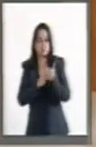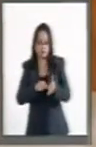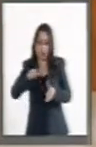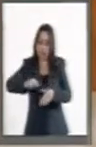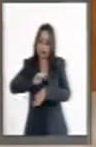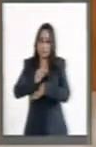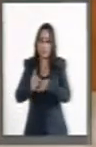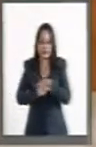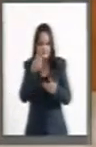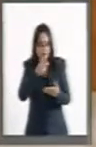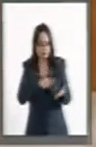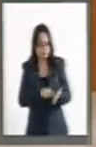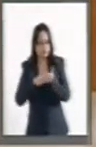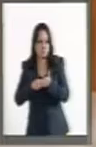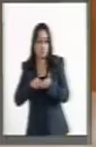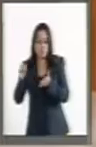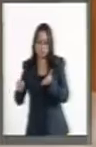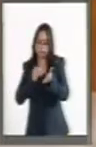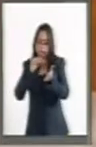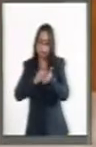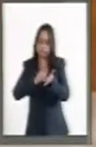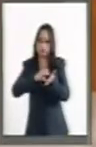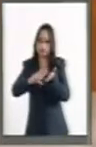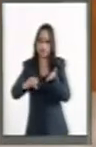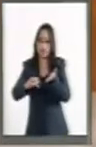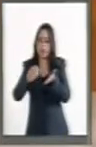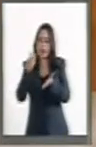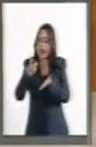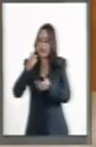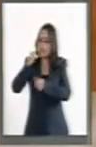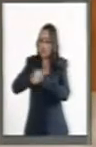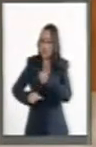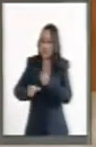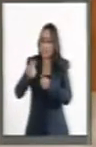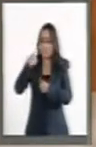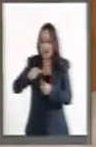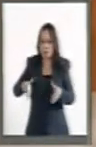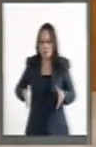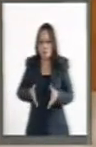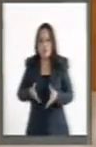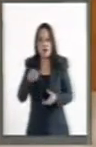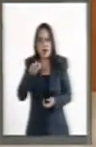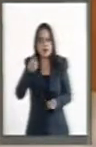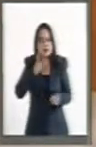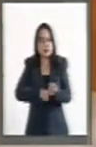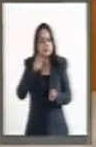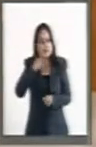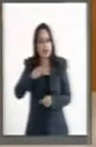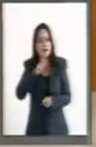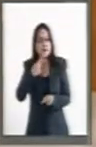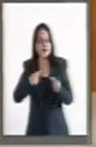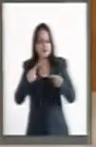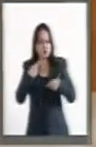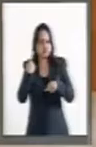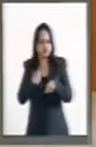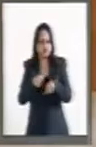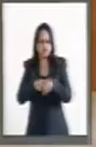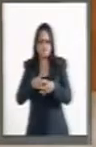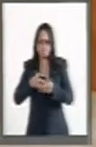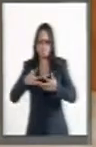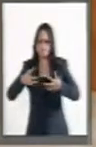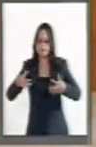país, que se integre la cirugía bariátrica como tratamiento de la obesidad mórbida y sus